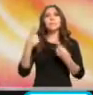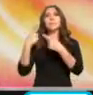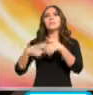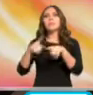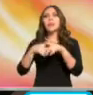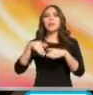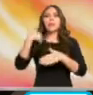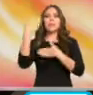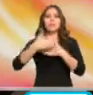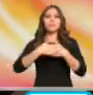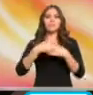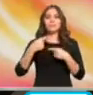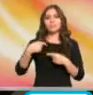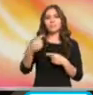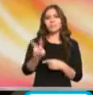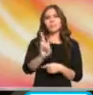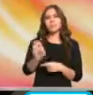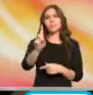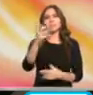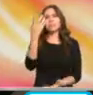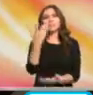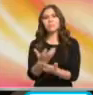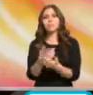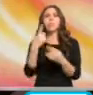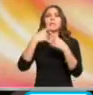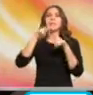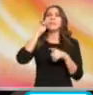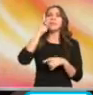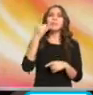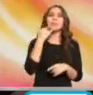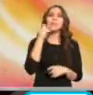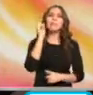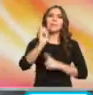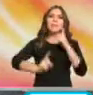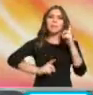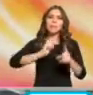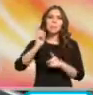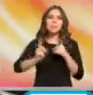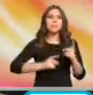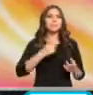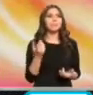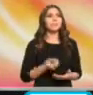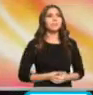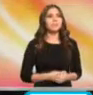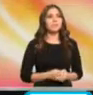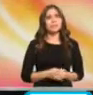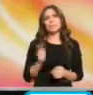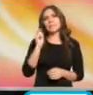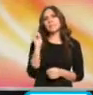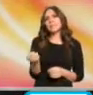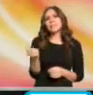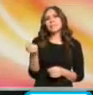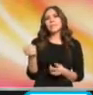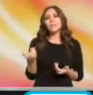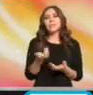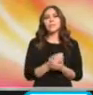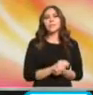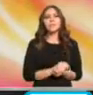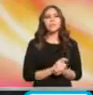pues ahora van a suceder el fin de semana, deportivos, donde, ¿sabes qué? Más allá de lo que es este tipo